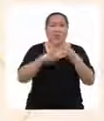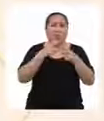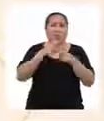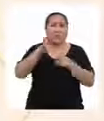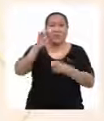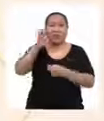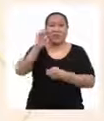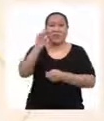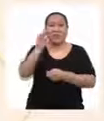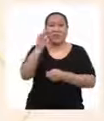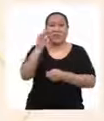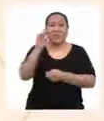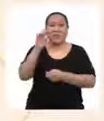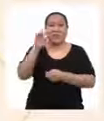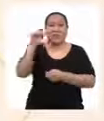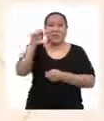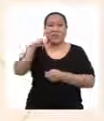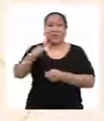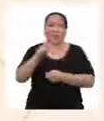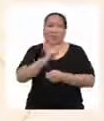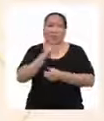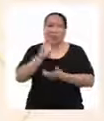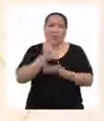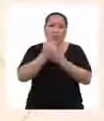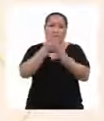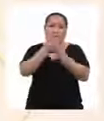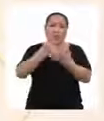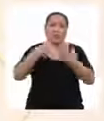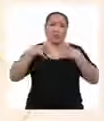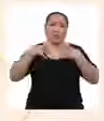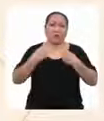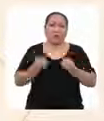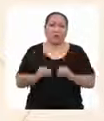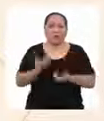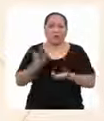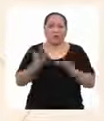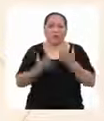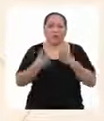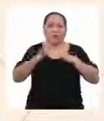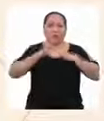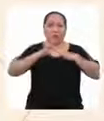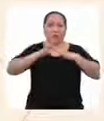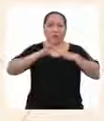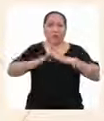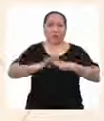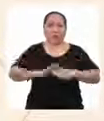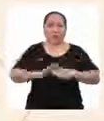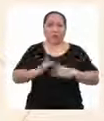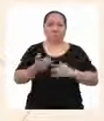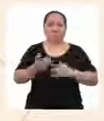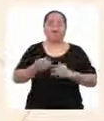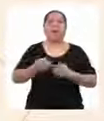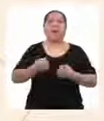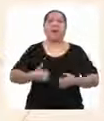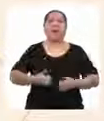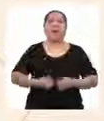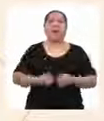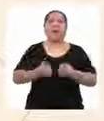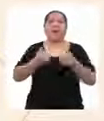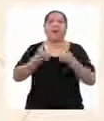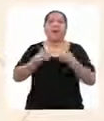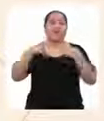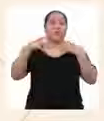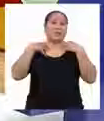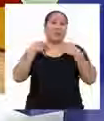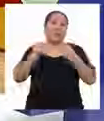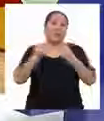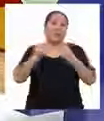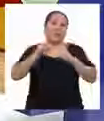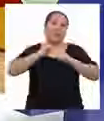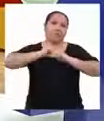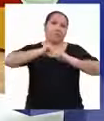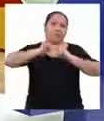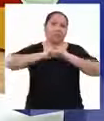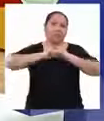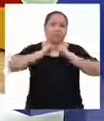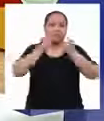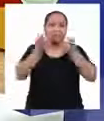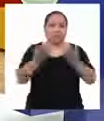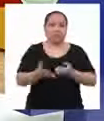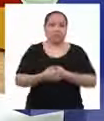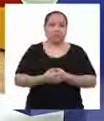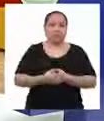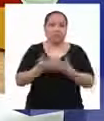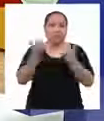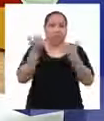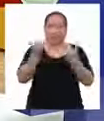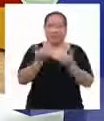que puede complicar nuestra salud y que podemos reducirlo con una vida saludable y actividades físicas.